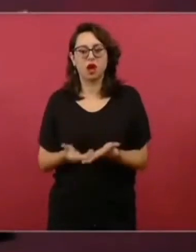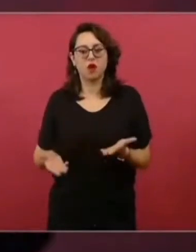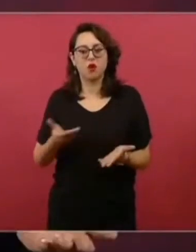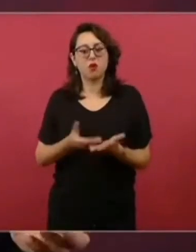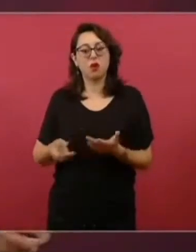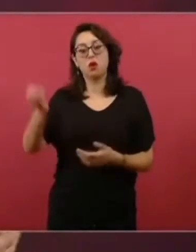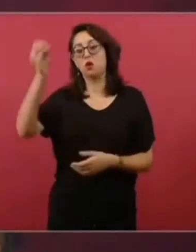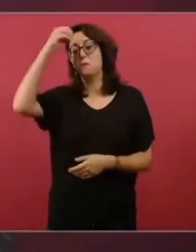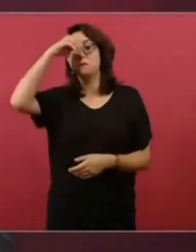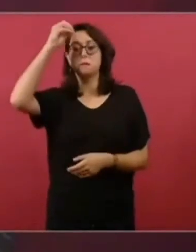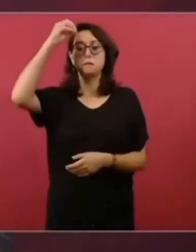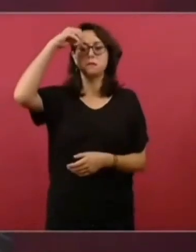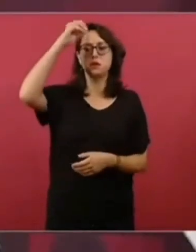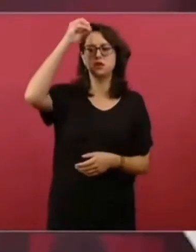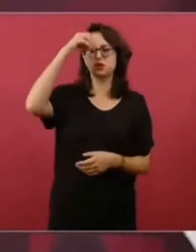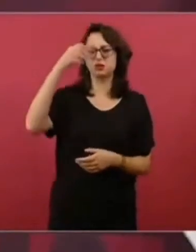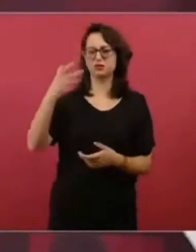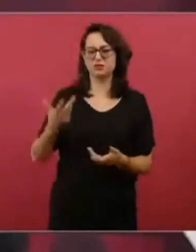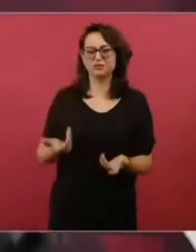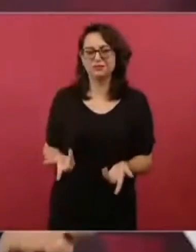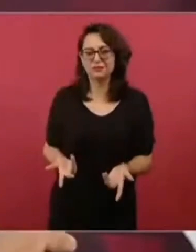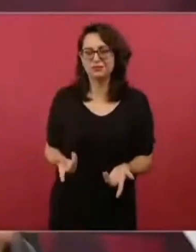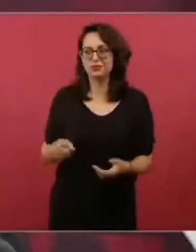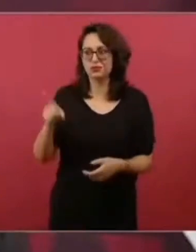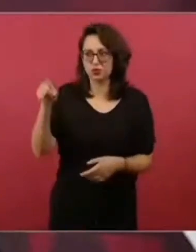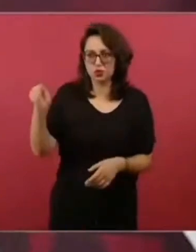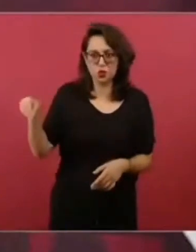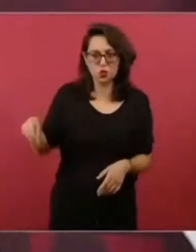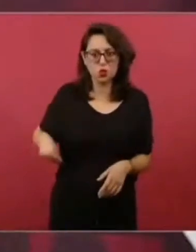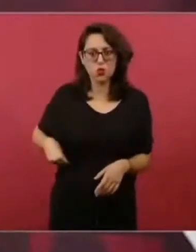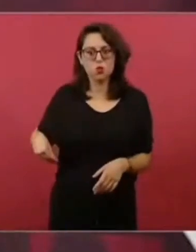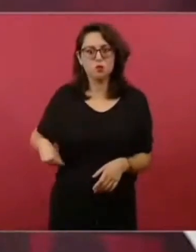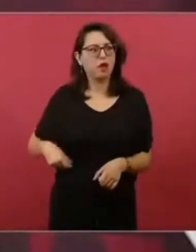Si él es responsable